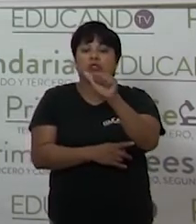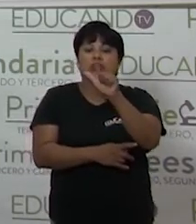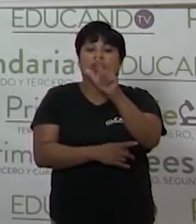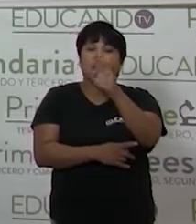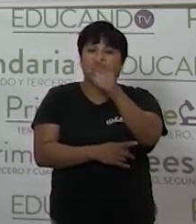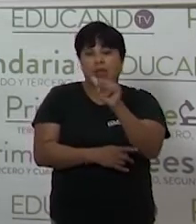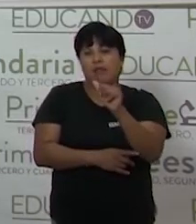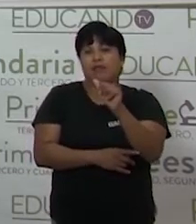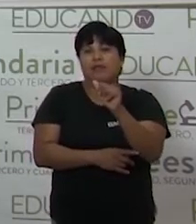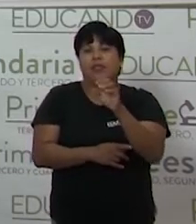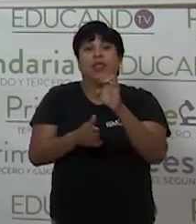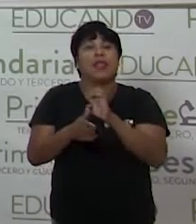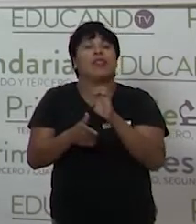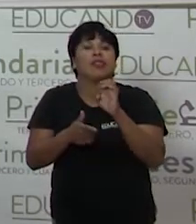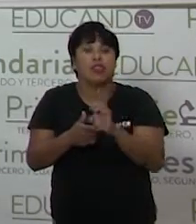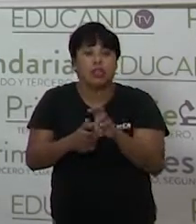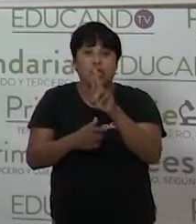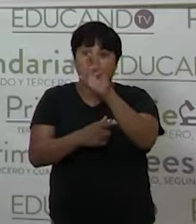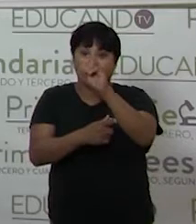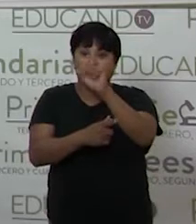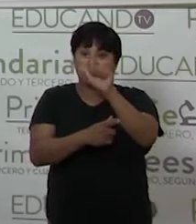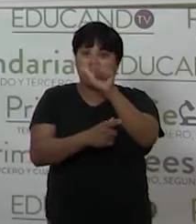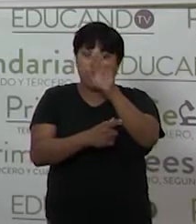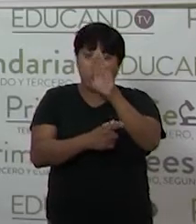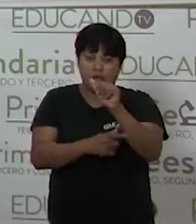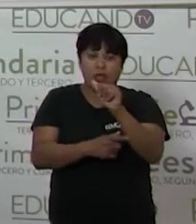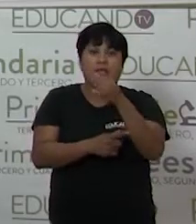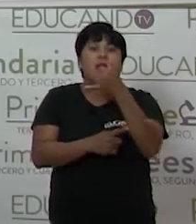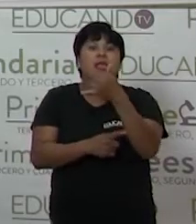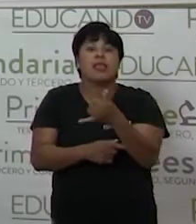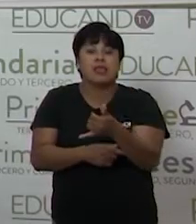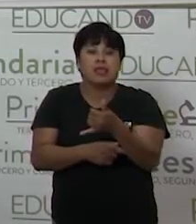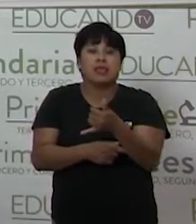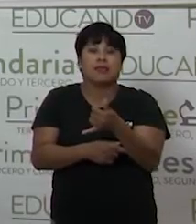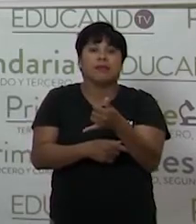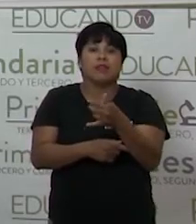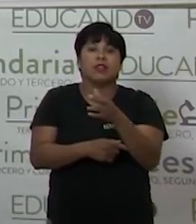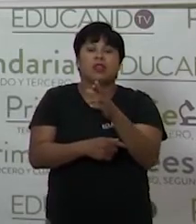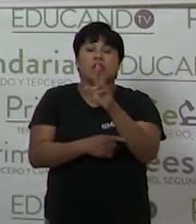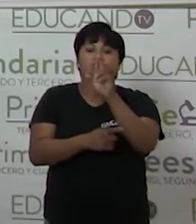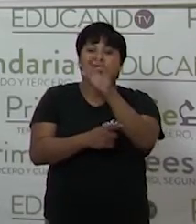rosalba entonces rosalba ahí